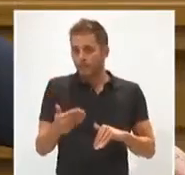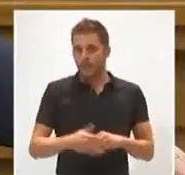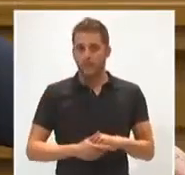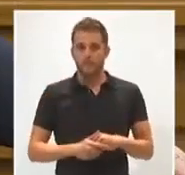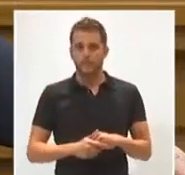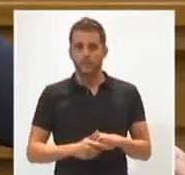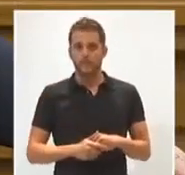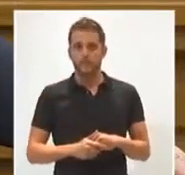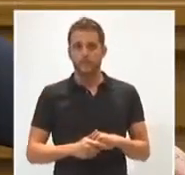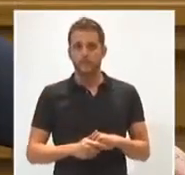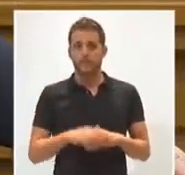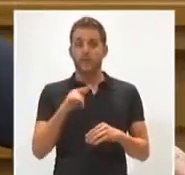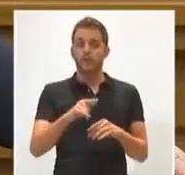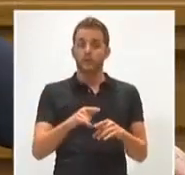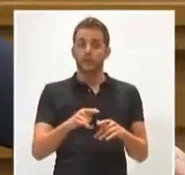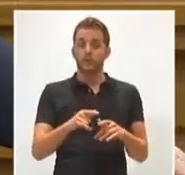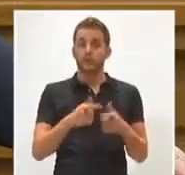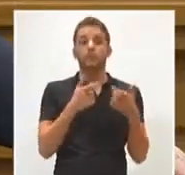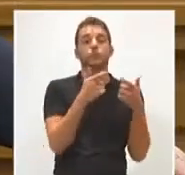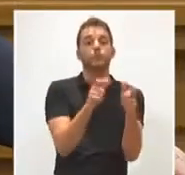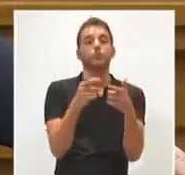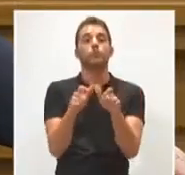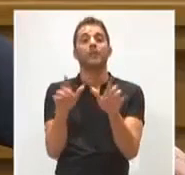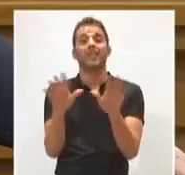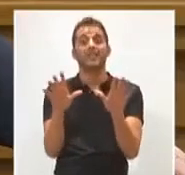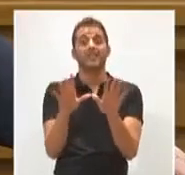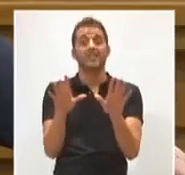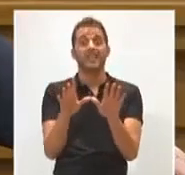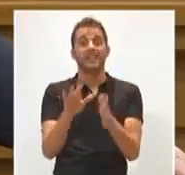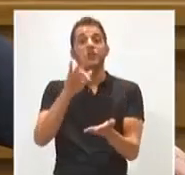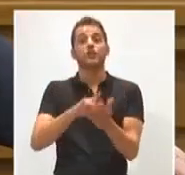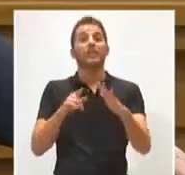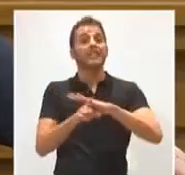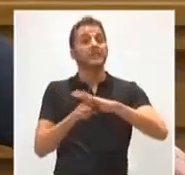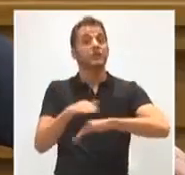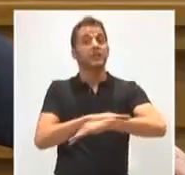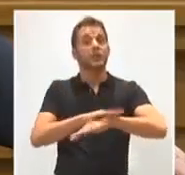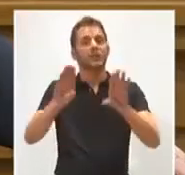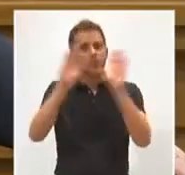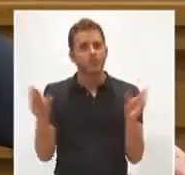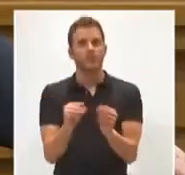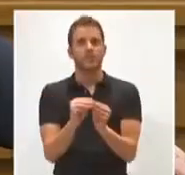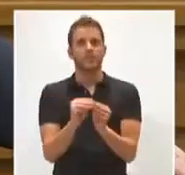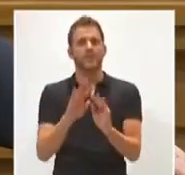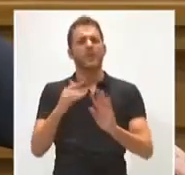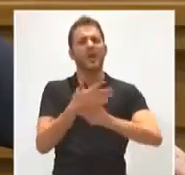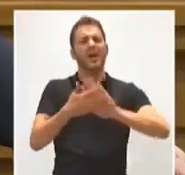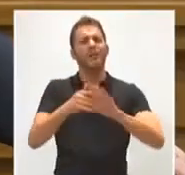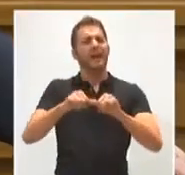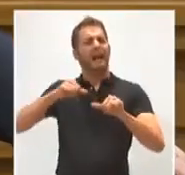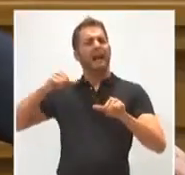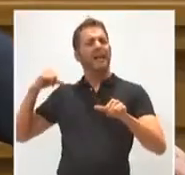10/10/10 argumentos con 10 capítulos concretos que resumen la gestión del gobierno pero más que hablar de lo que hemos hecho